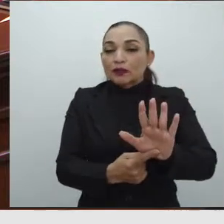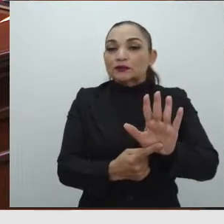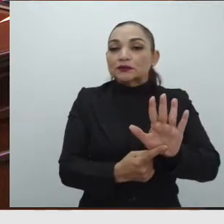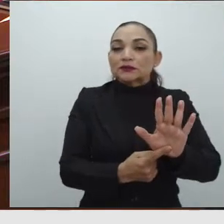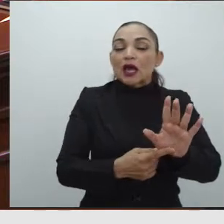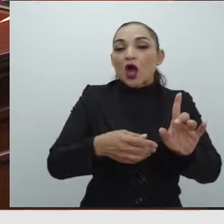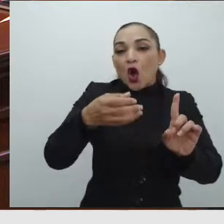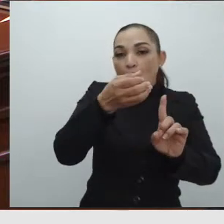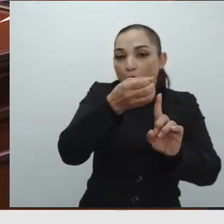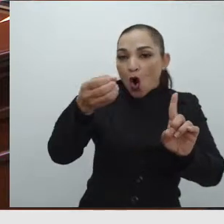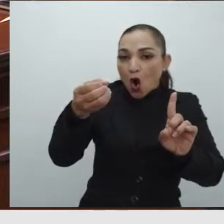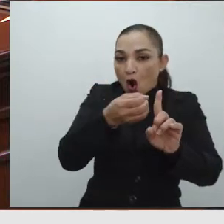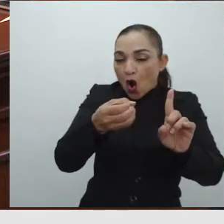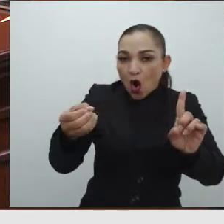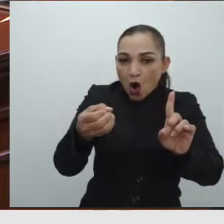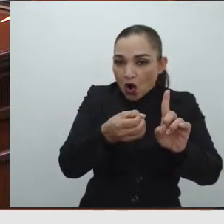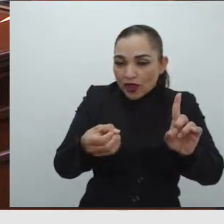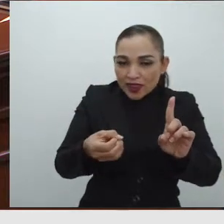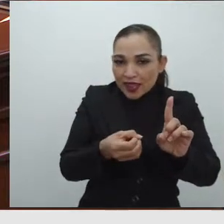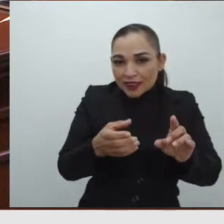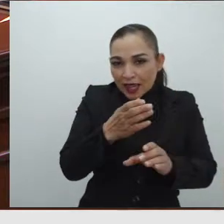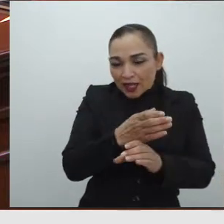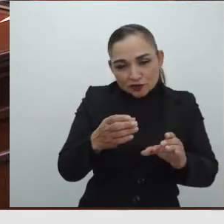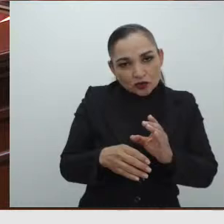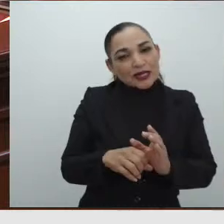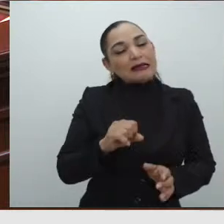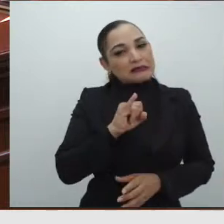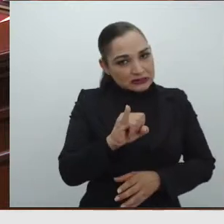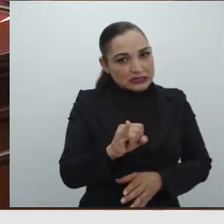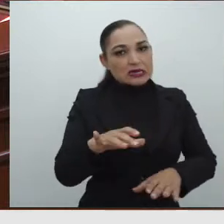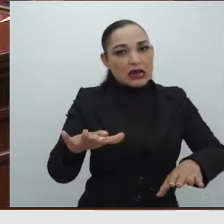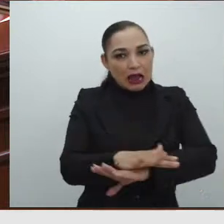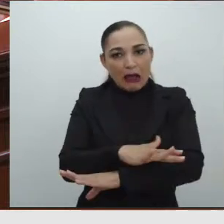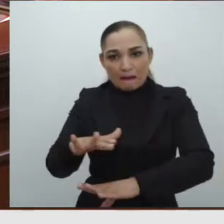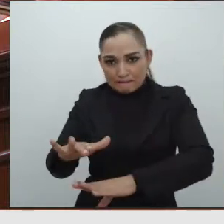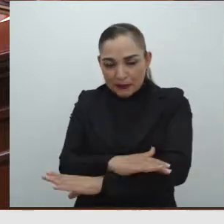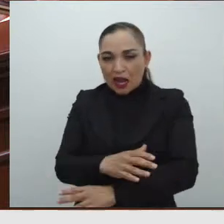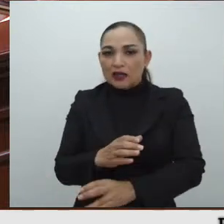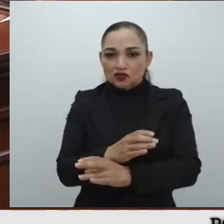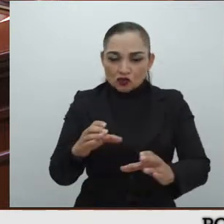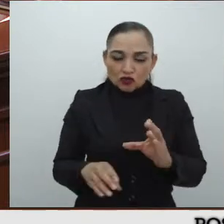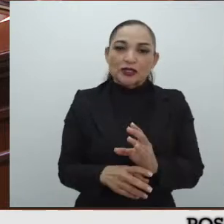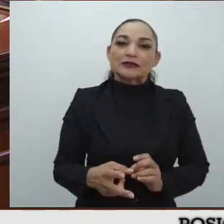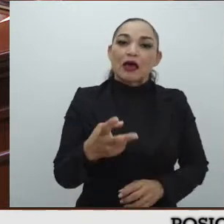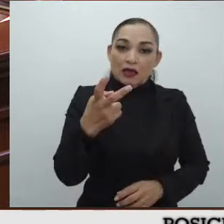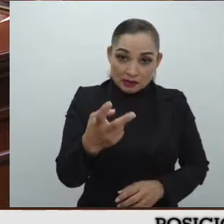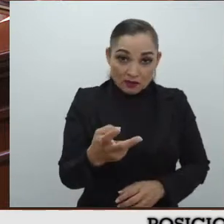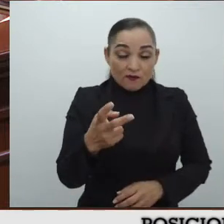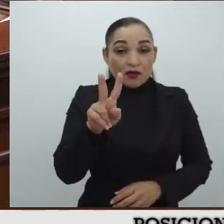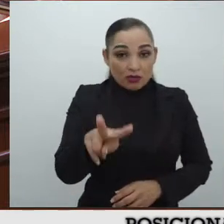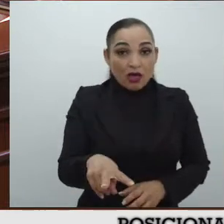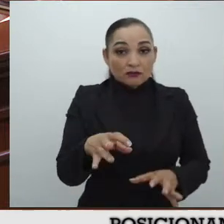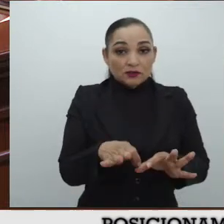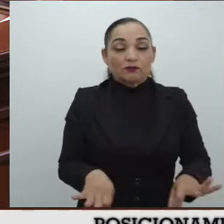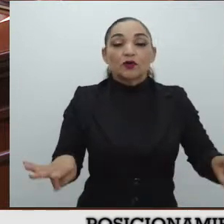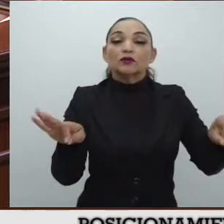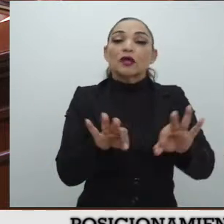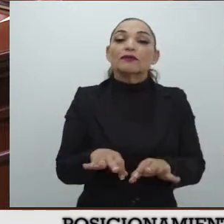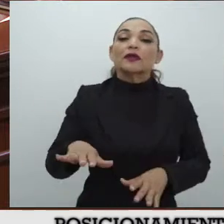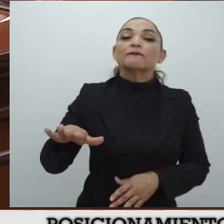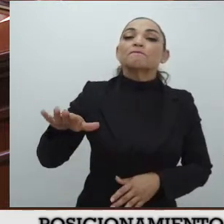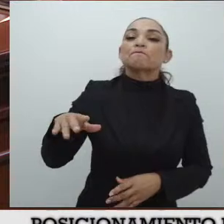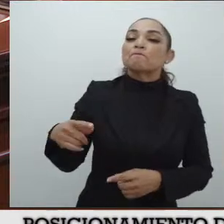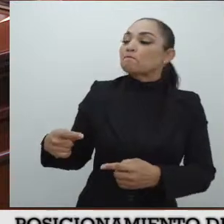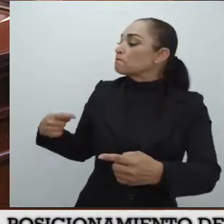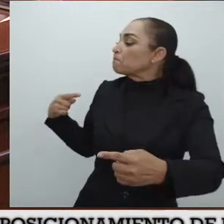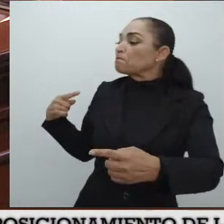los factores sí altera el producto y sí es relevante, ya que en los últimos